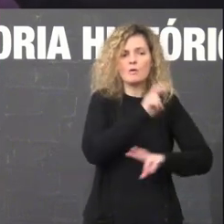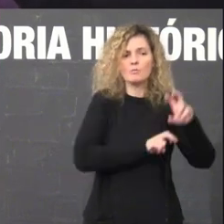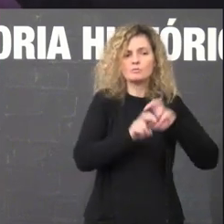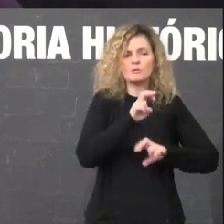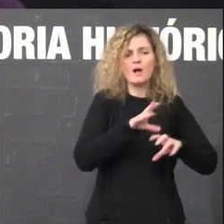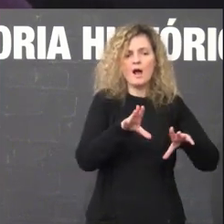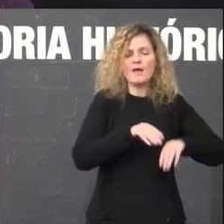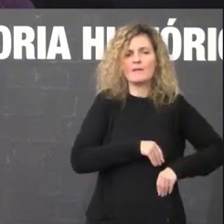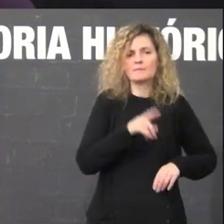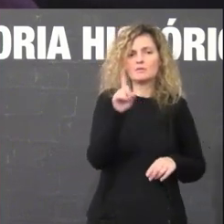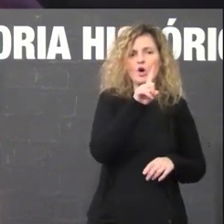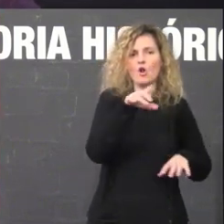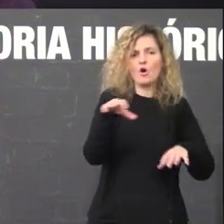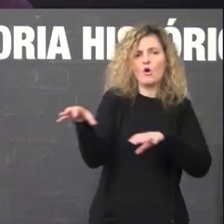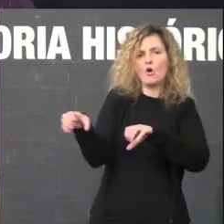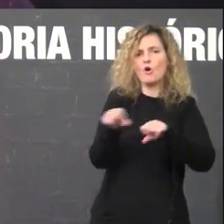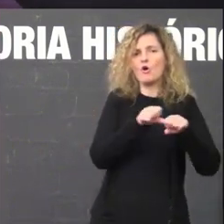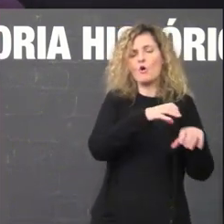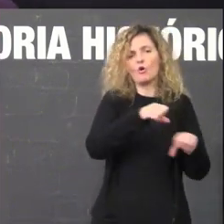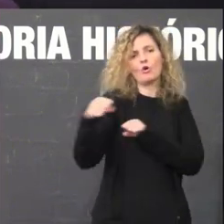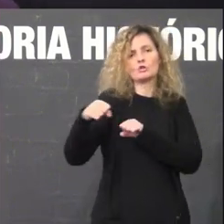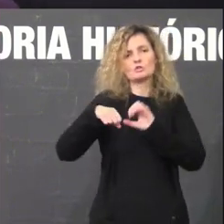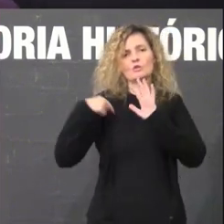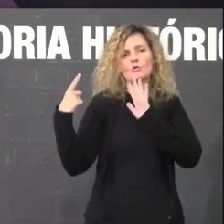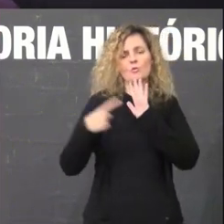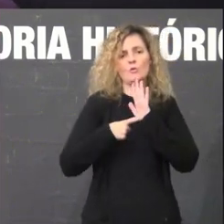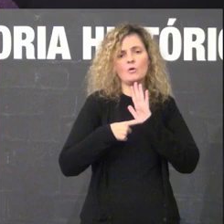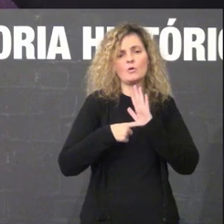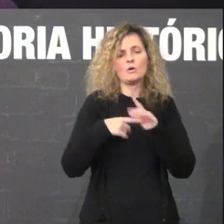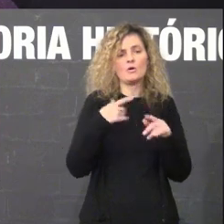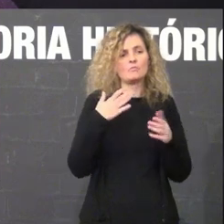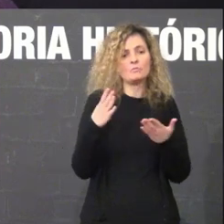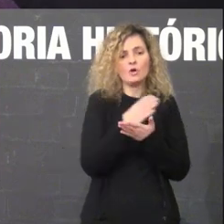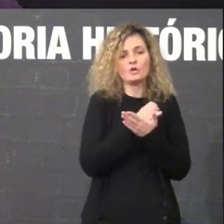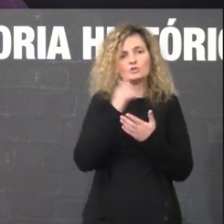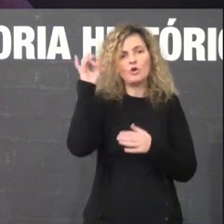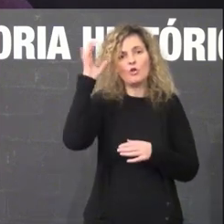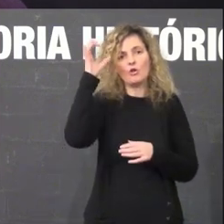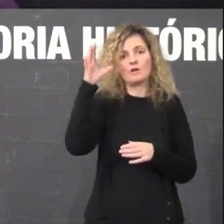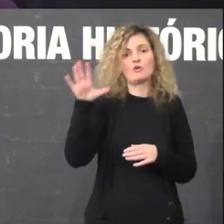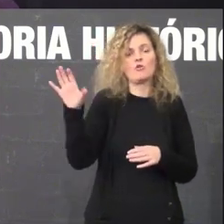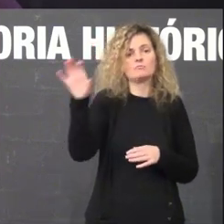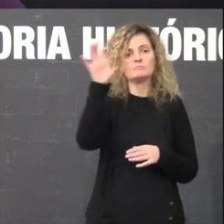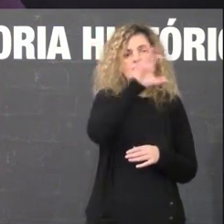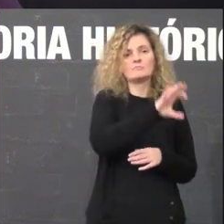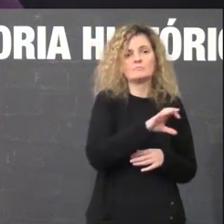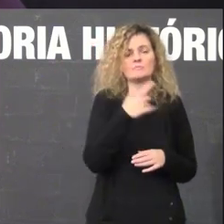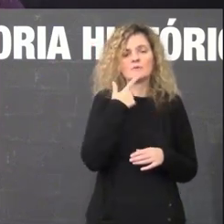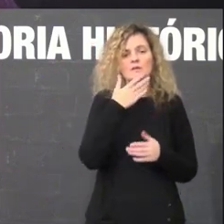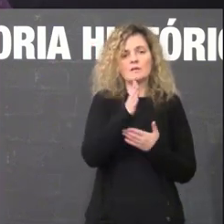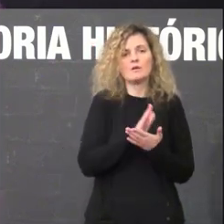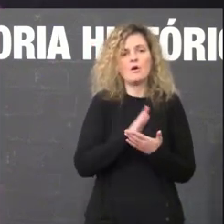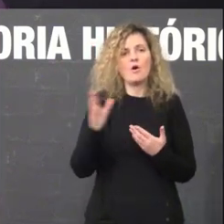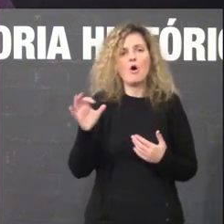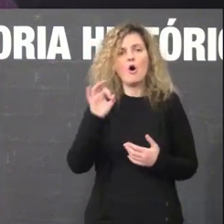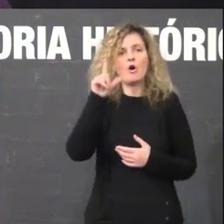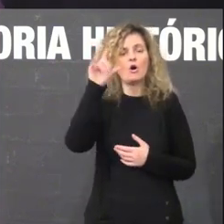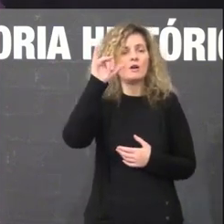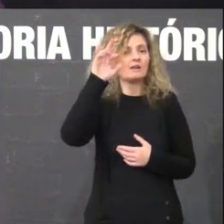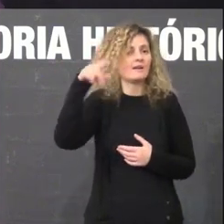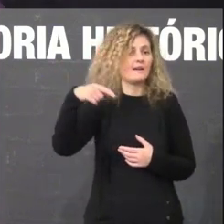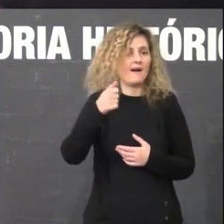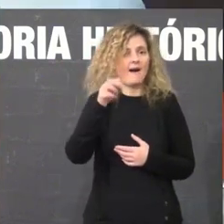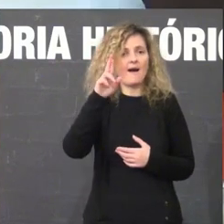aceptar que haya un monopolio absoluto sobre todos los aparatos ideológicos del país por parte de la oligarquías O por parte